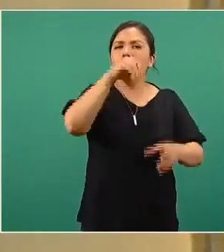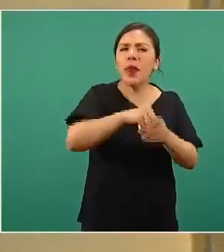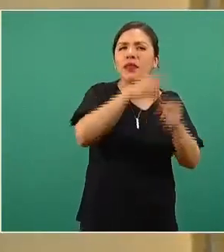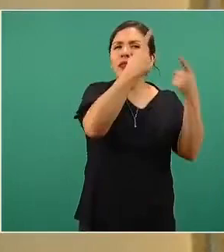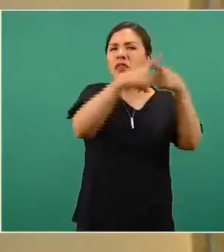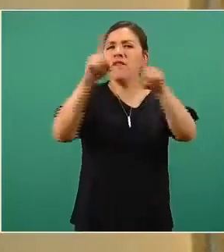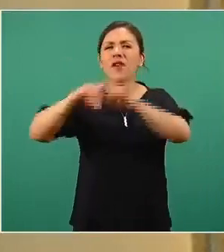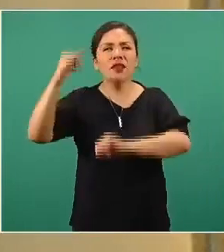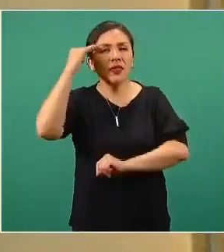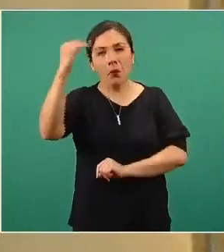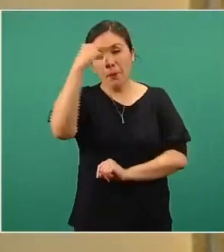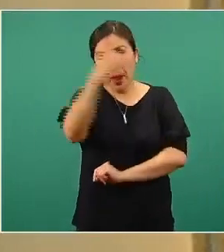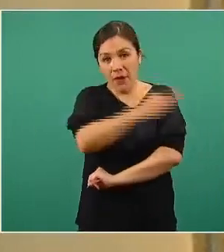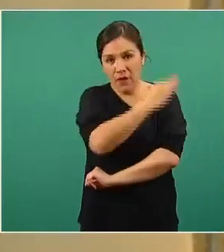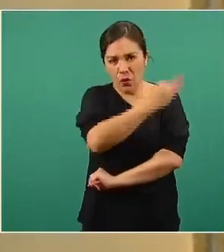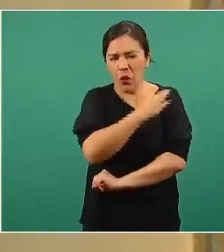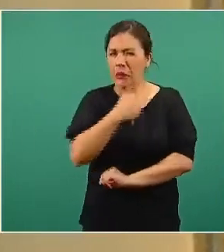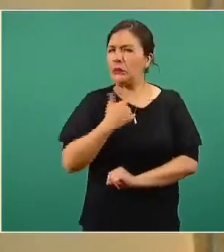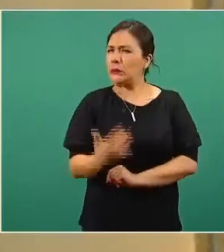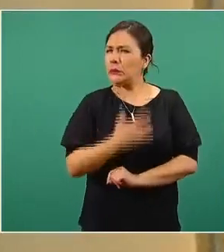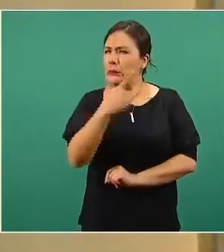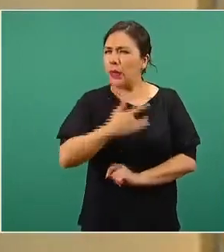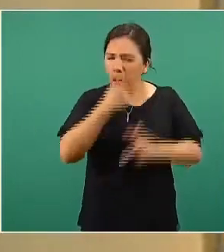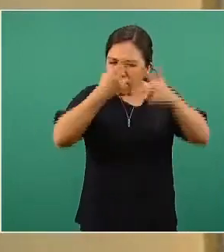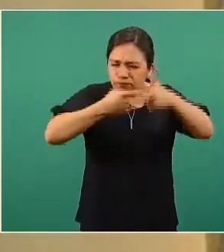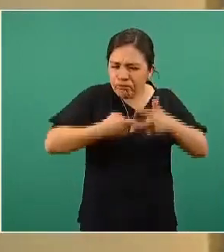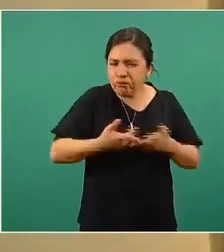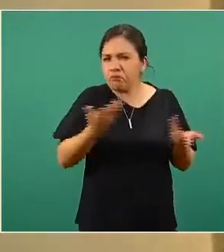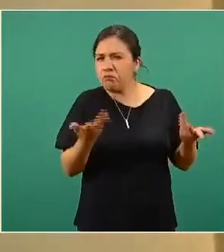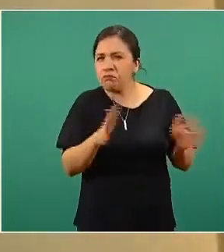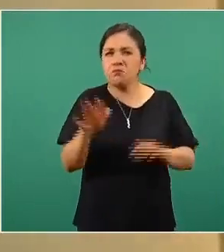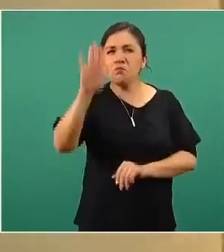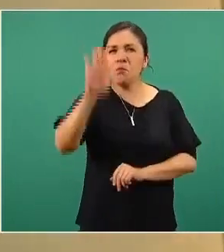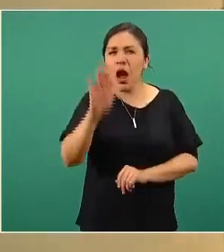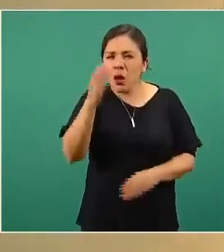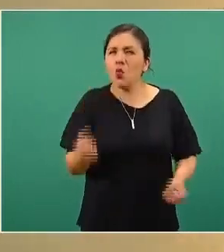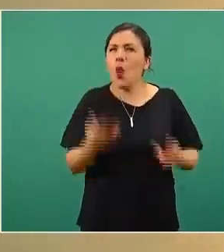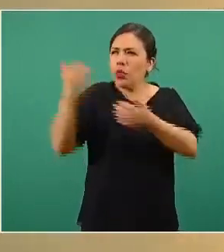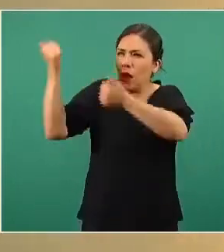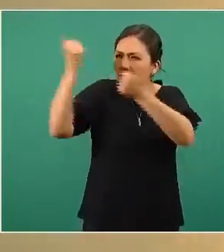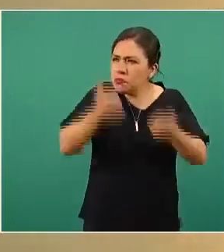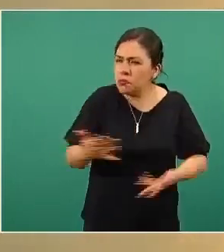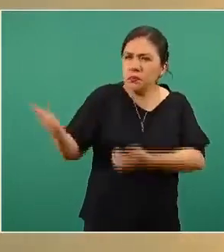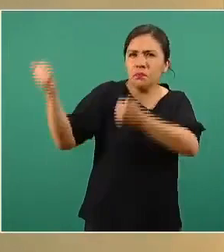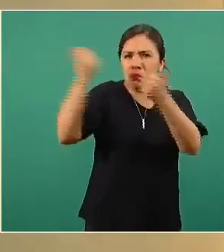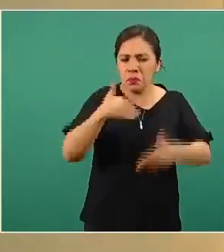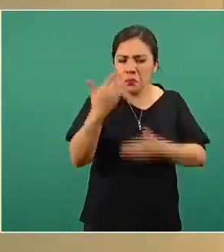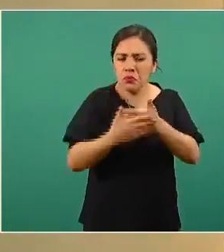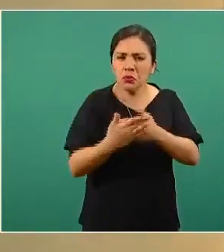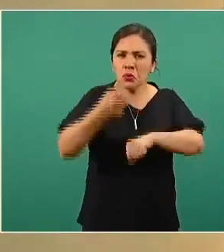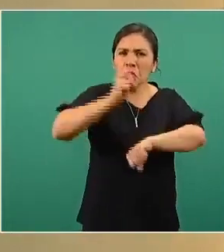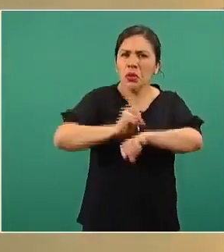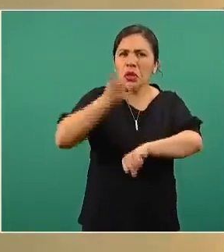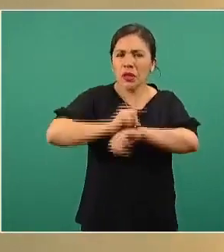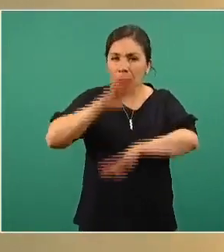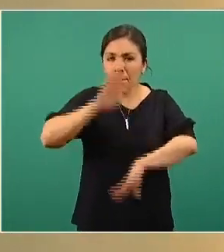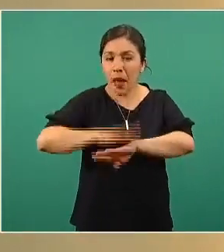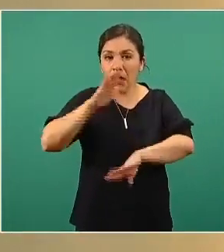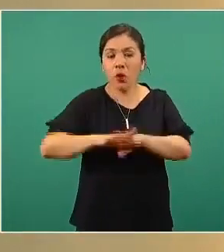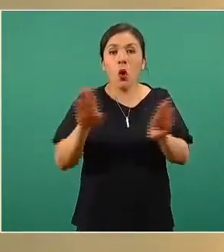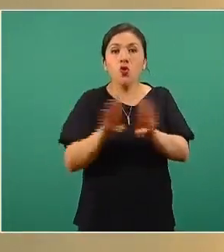distintas etapas. Calculamos que, dadas las cantidades de vacunas que se espera tener y el plan